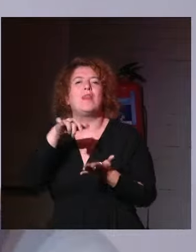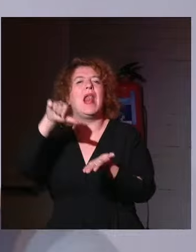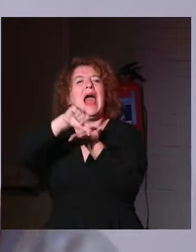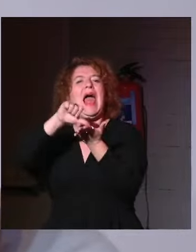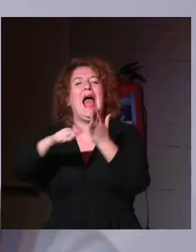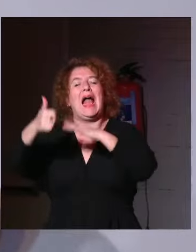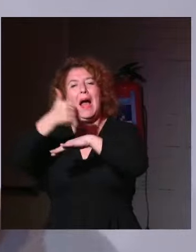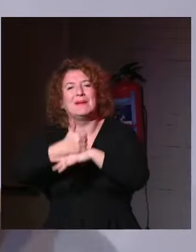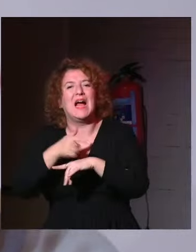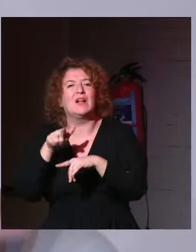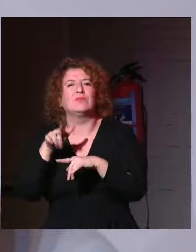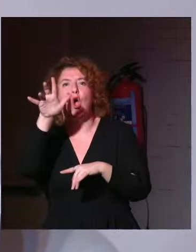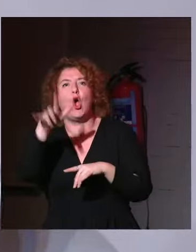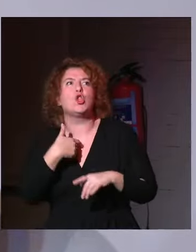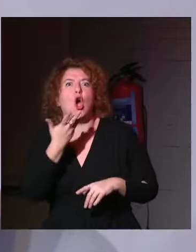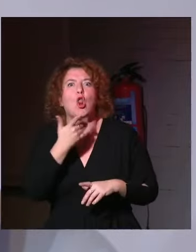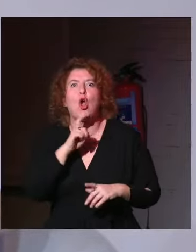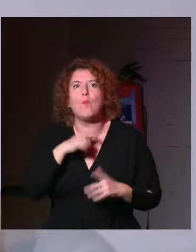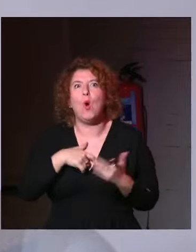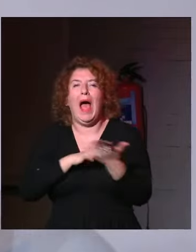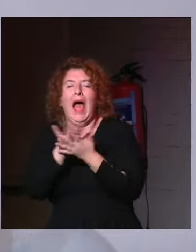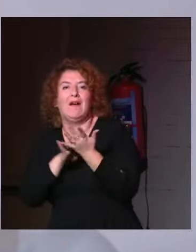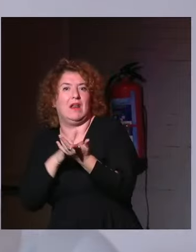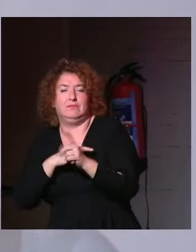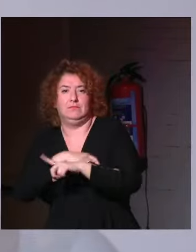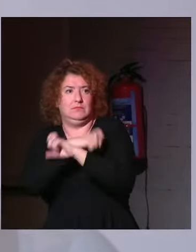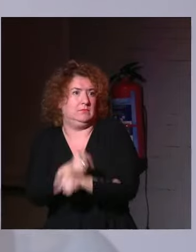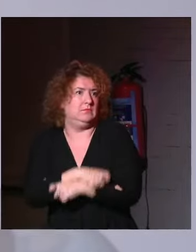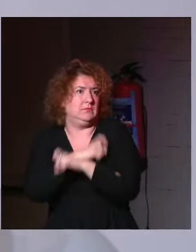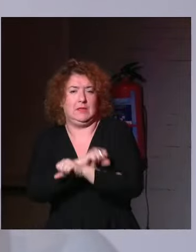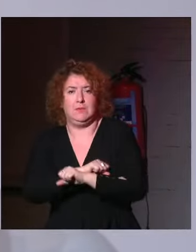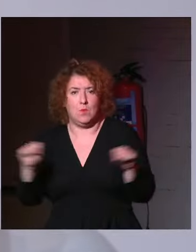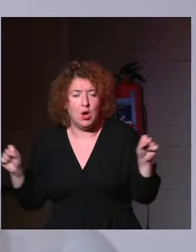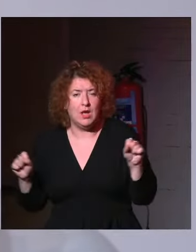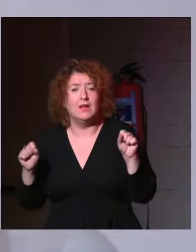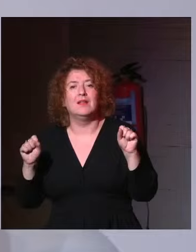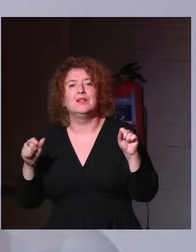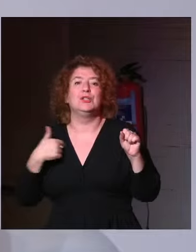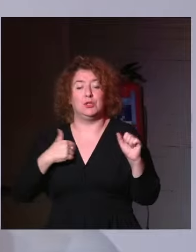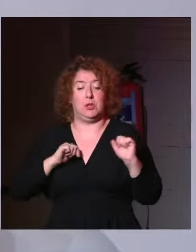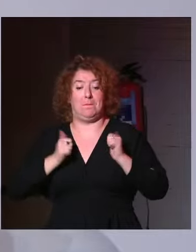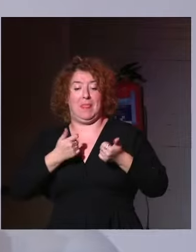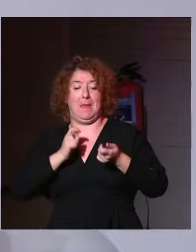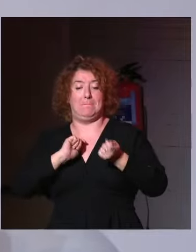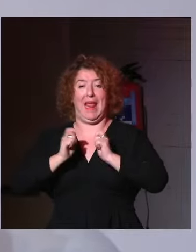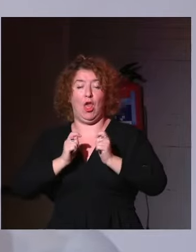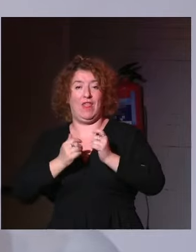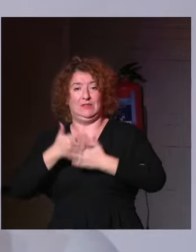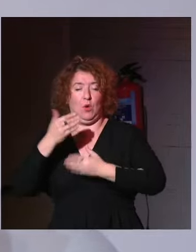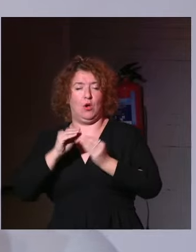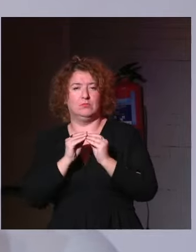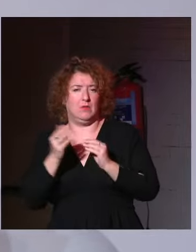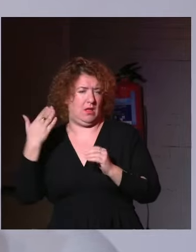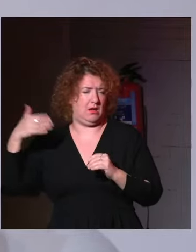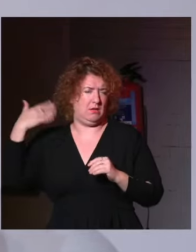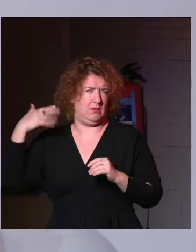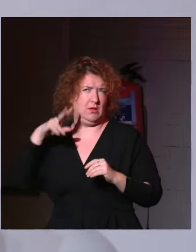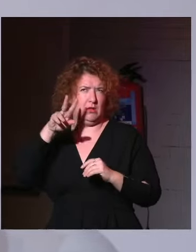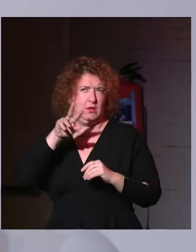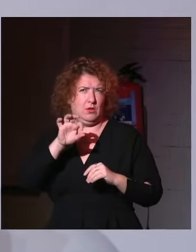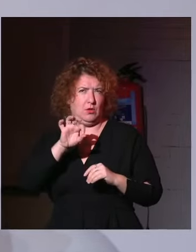señor En dónde estaba Cómo llegaba yo a hablarle no había manera y cuando yo arranqué a hacer periodismo hace muchos años en el